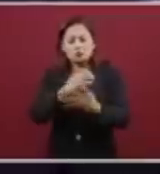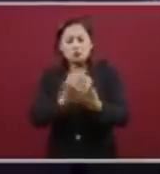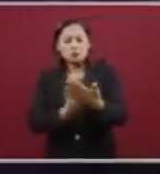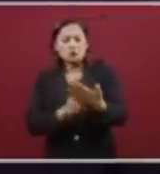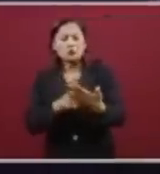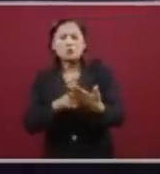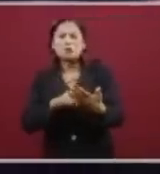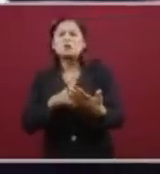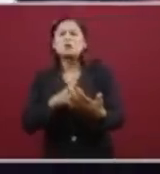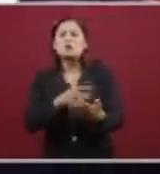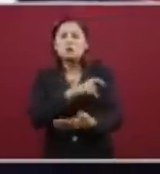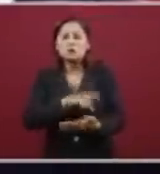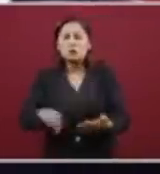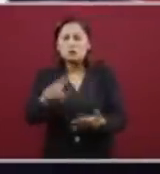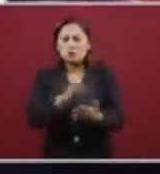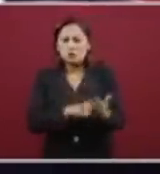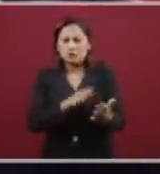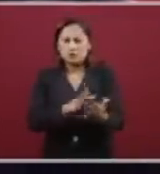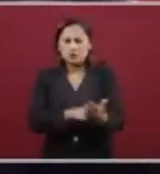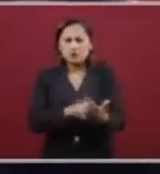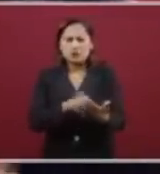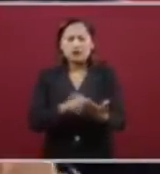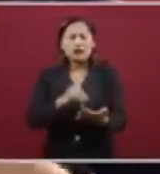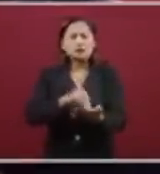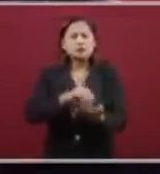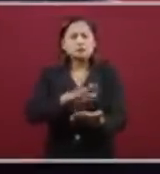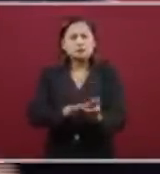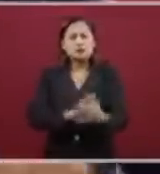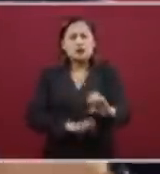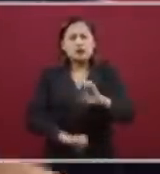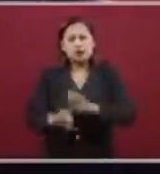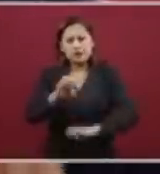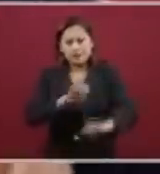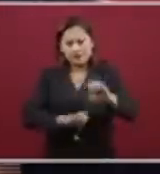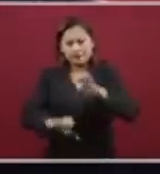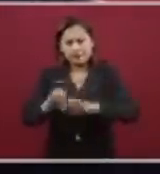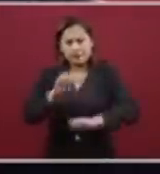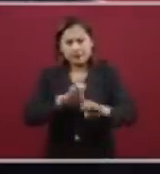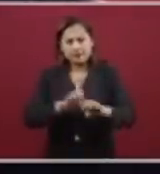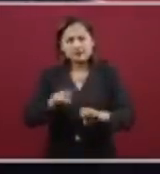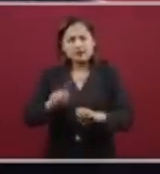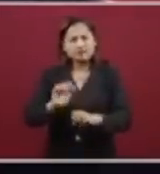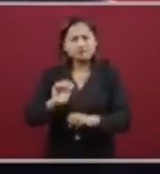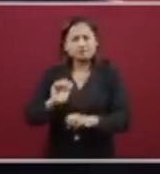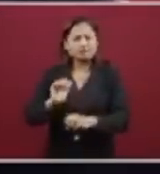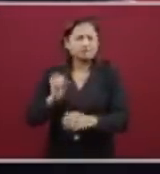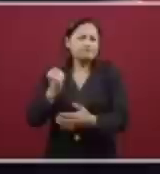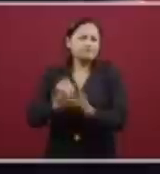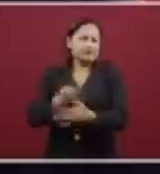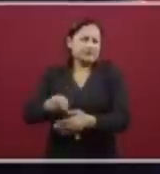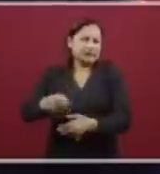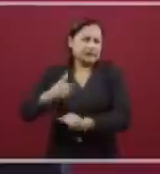una empresa qué se dedica a producir papel